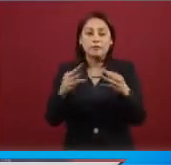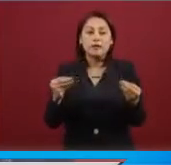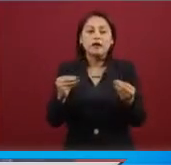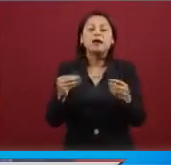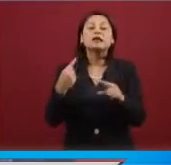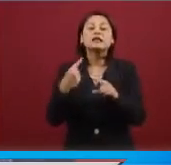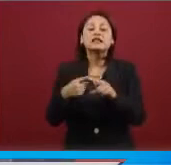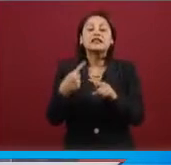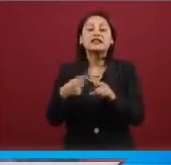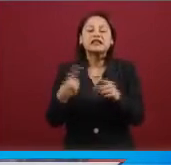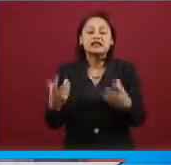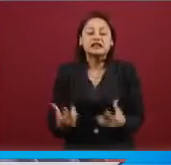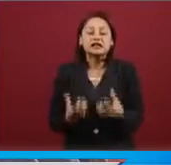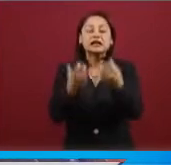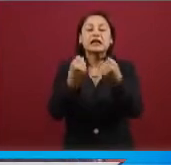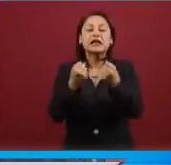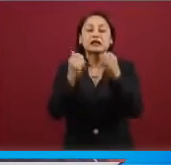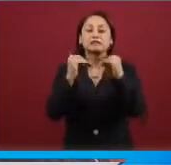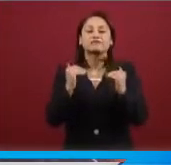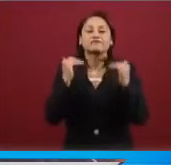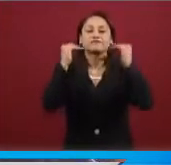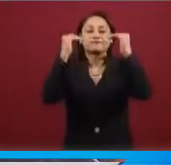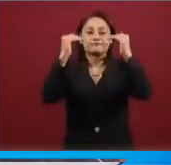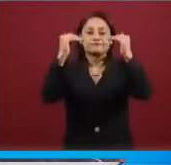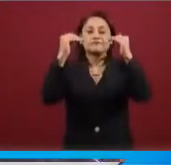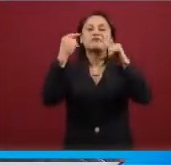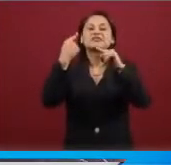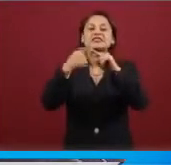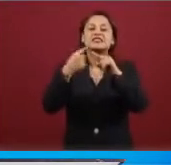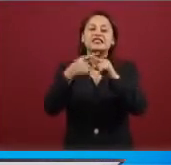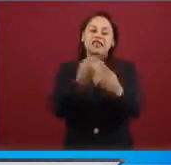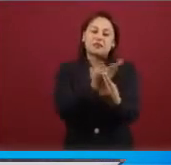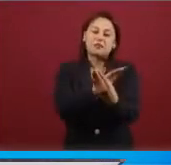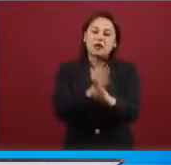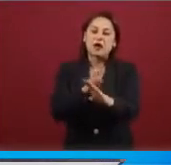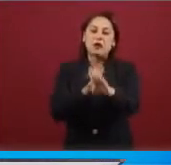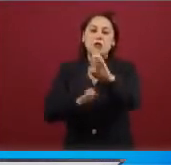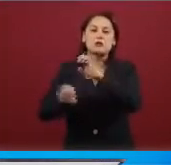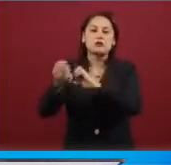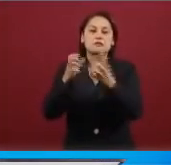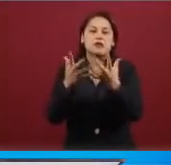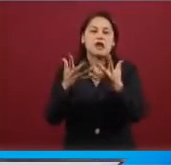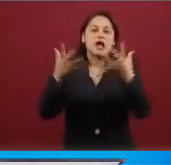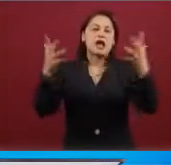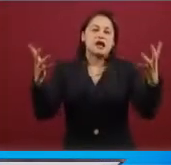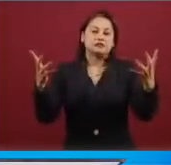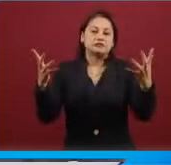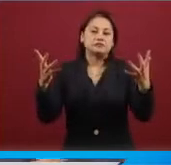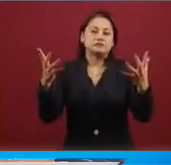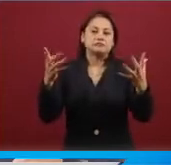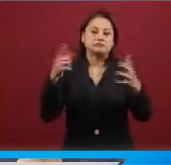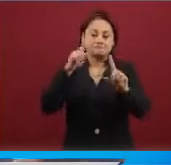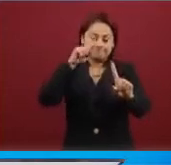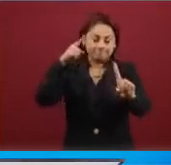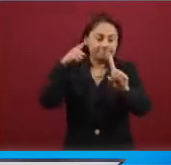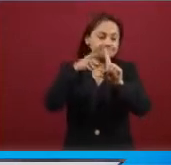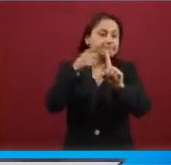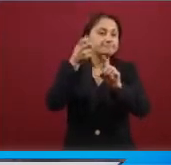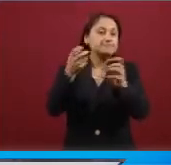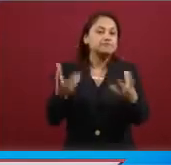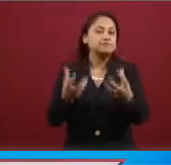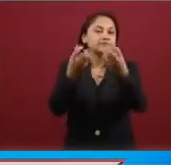Es un expediente abierto para que nunca más sucedan estas cosas. Es un ejemplo claro del saqueo y robo que se generó durante el periodo